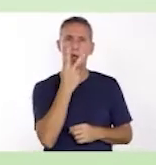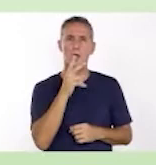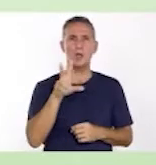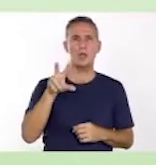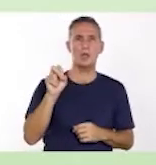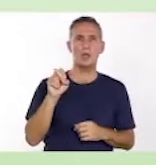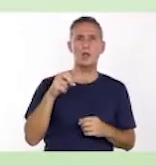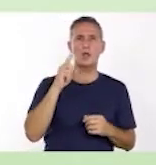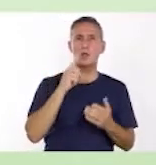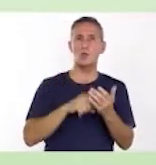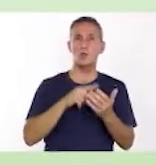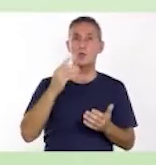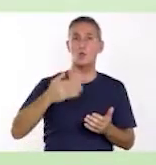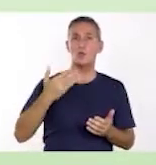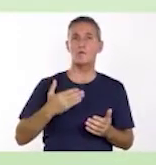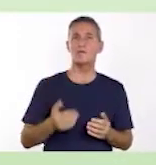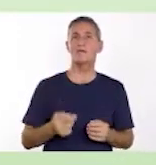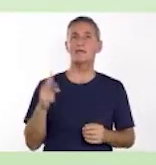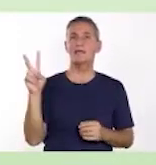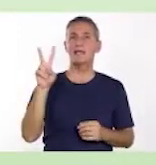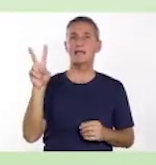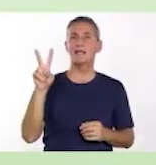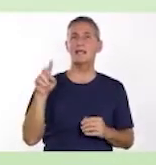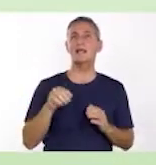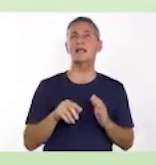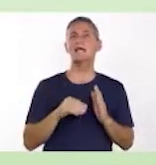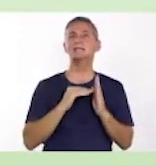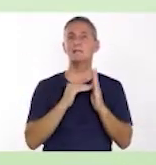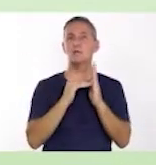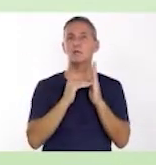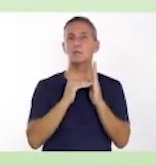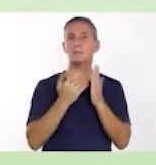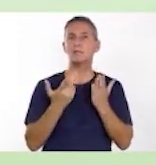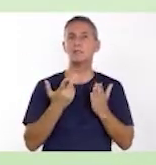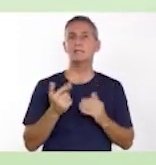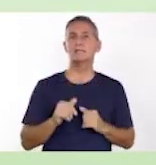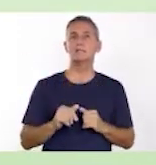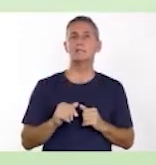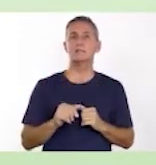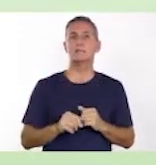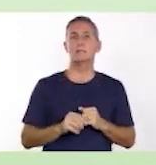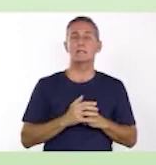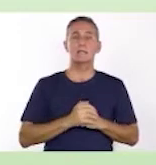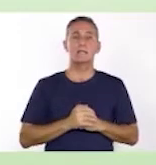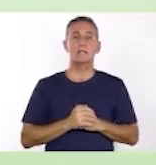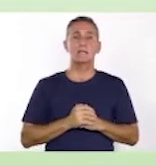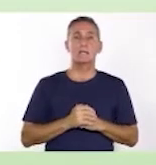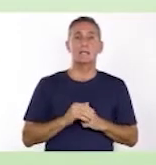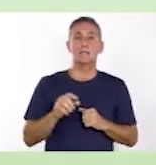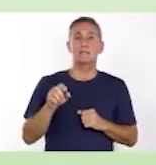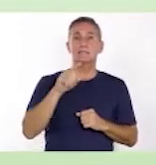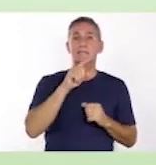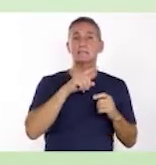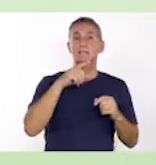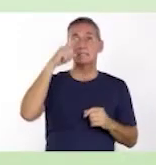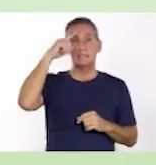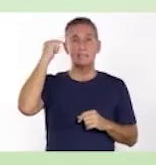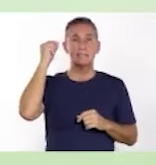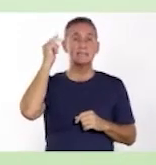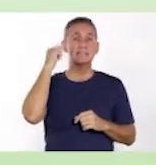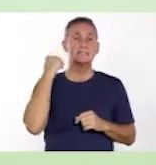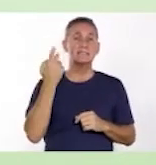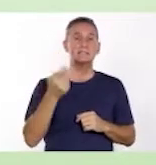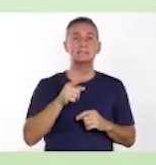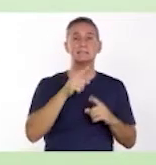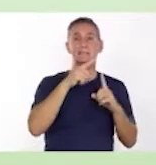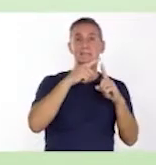poesía en la segunda mitad del siglo XIX y principios del siglo XX. ¿Con qué autor? Con